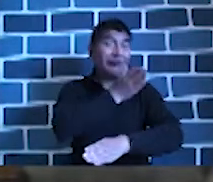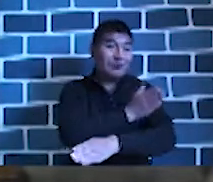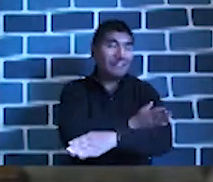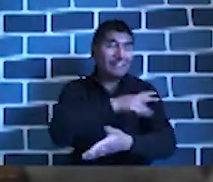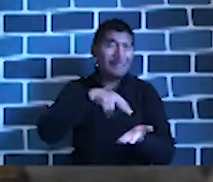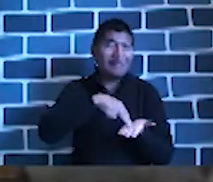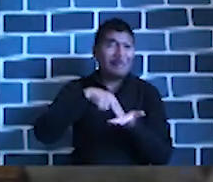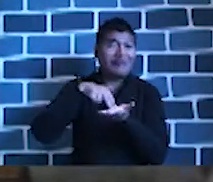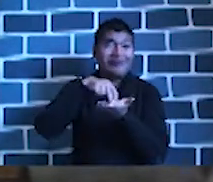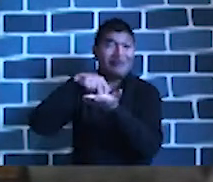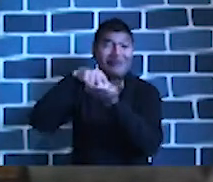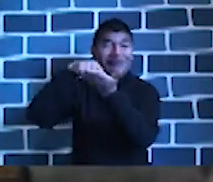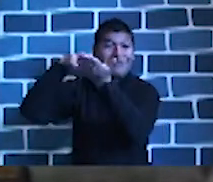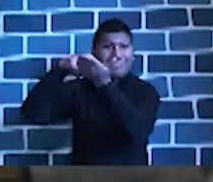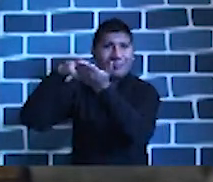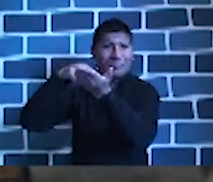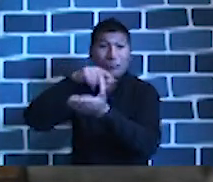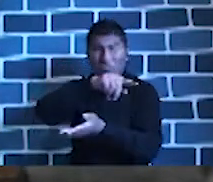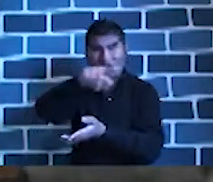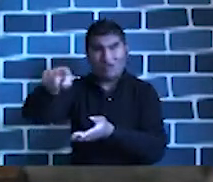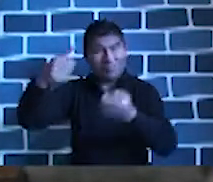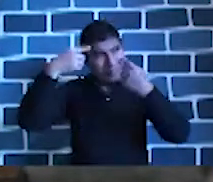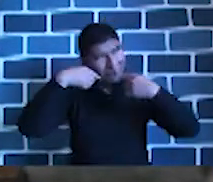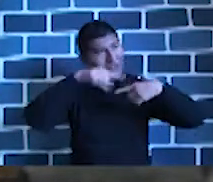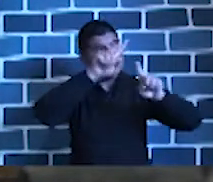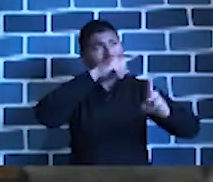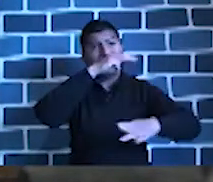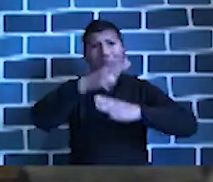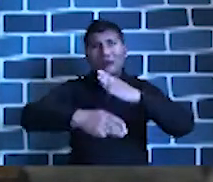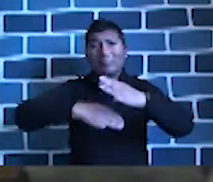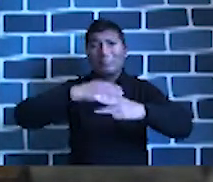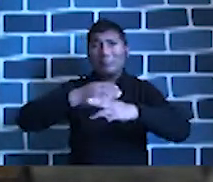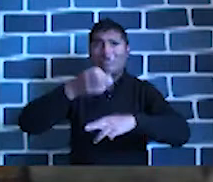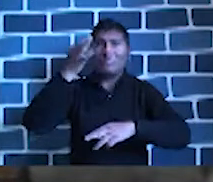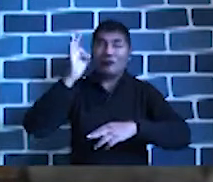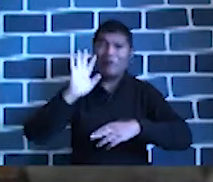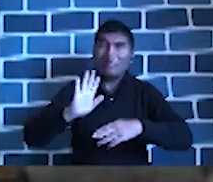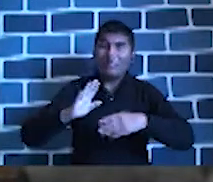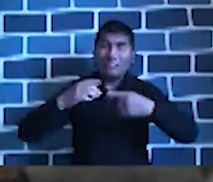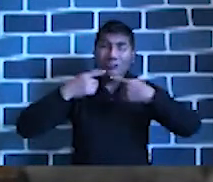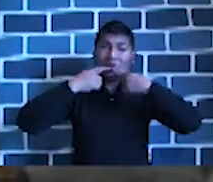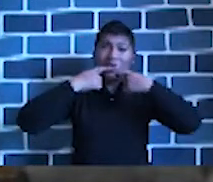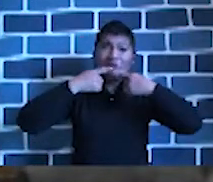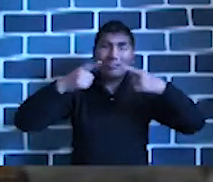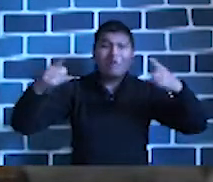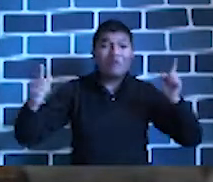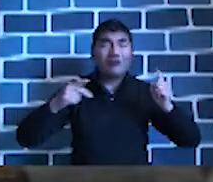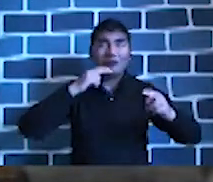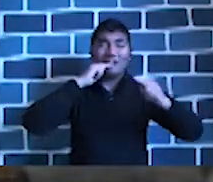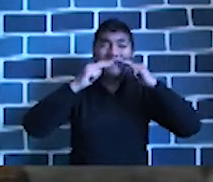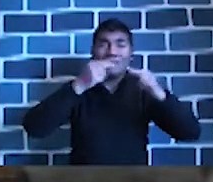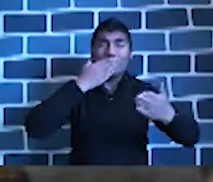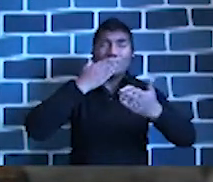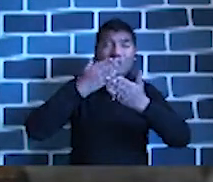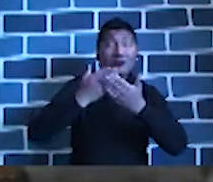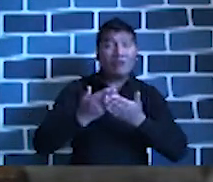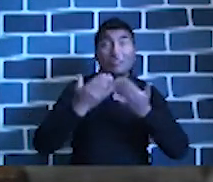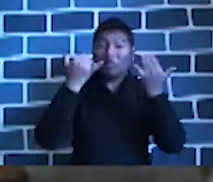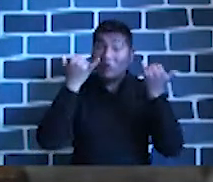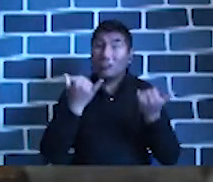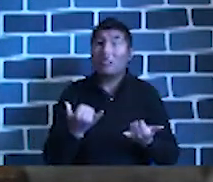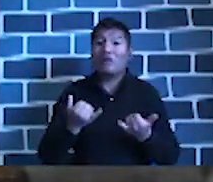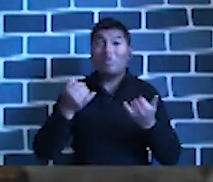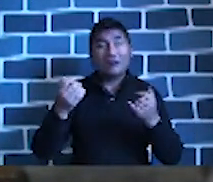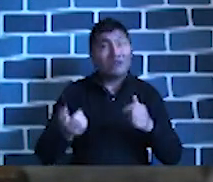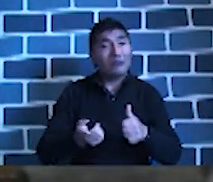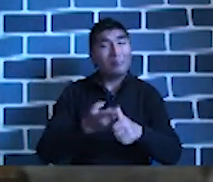cielo. Vayan por todo el mundo, prediquen la buena noticia a todas las gentes. Hoy es fundamental